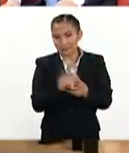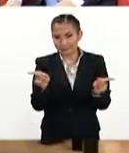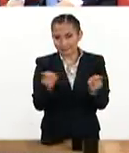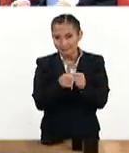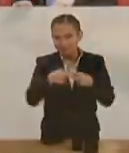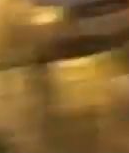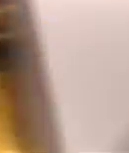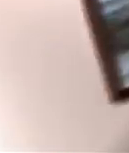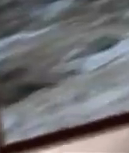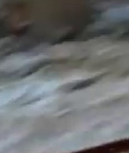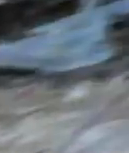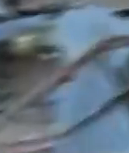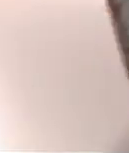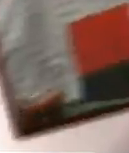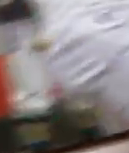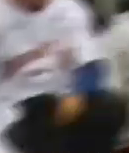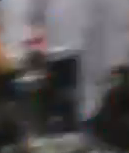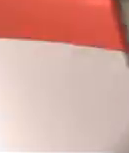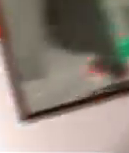pausa y más.